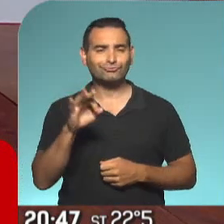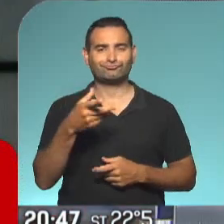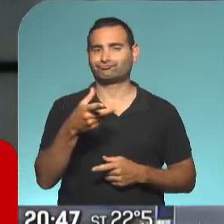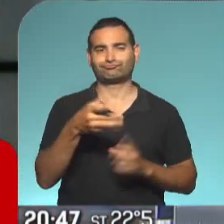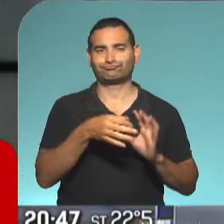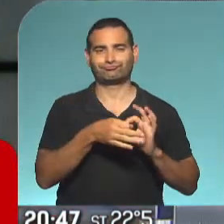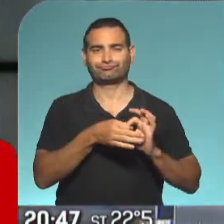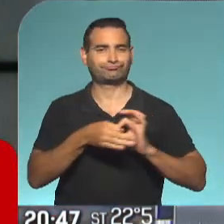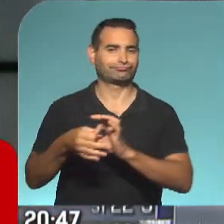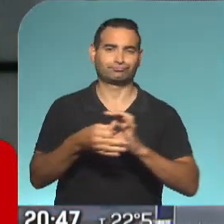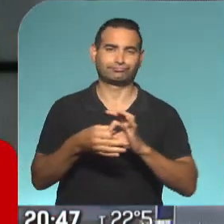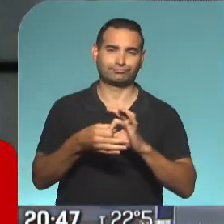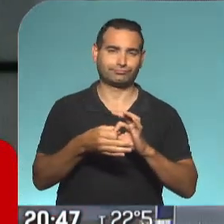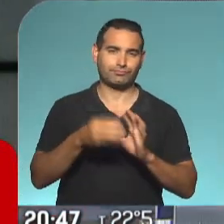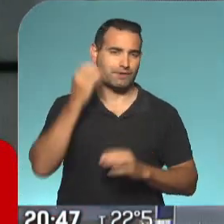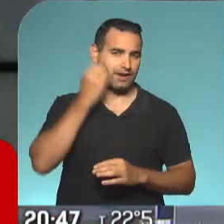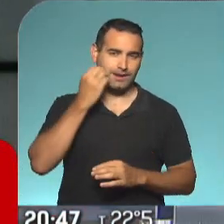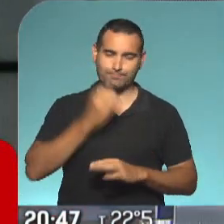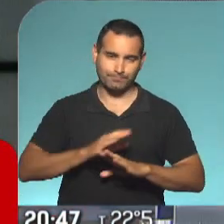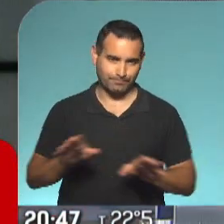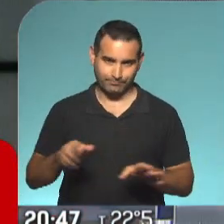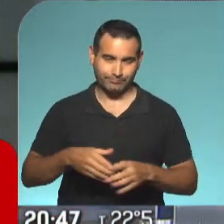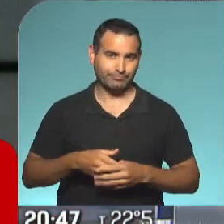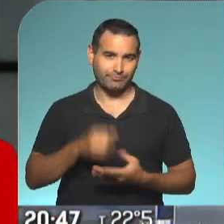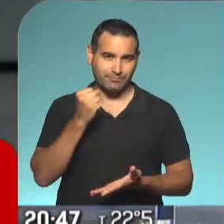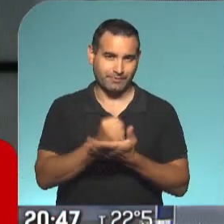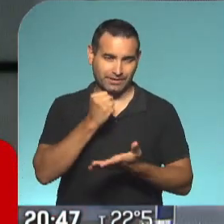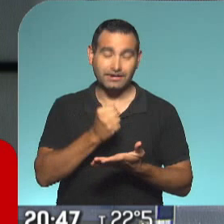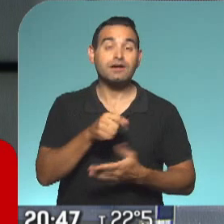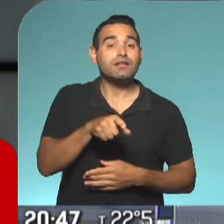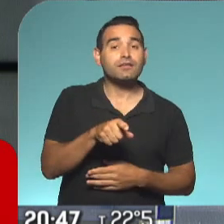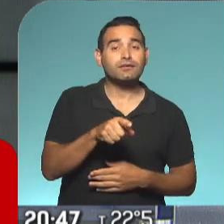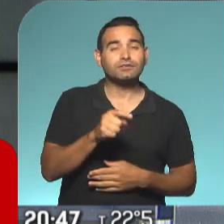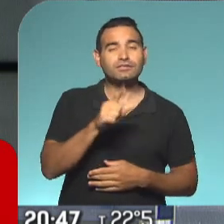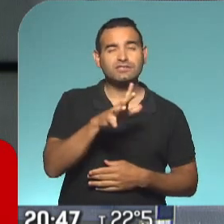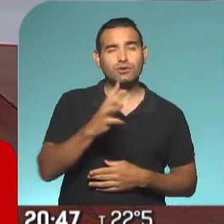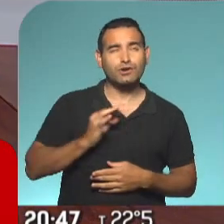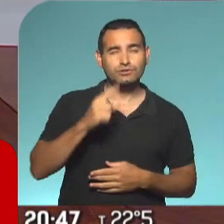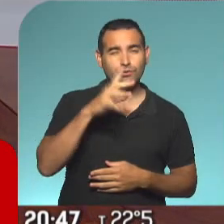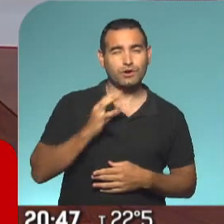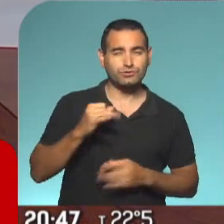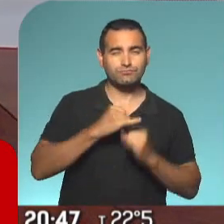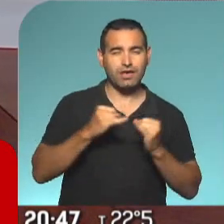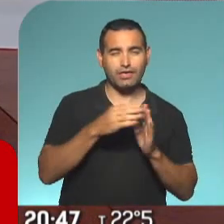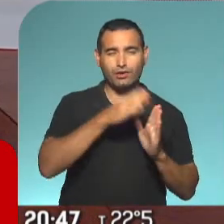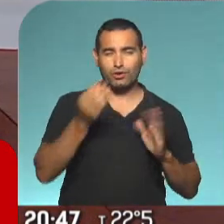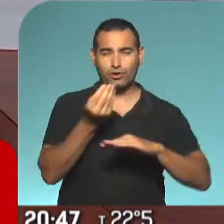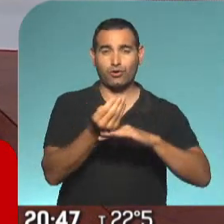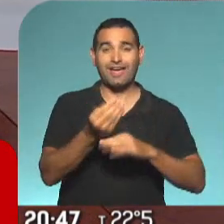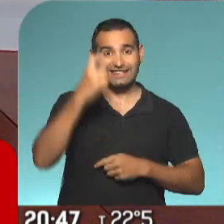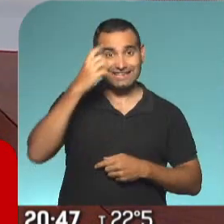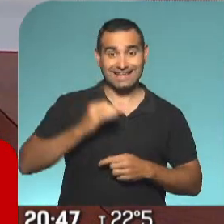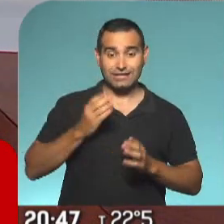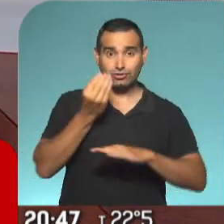ligada, indisolublemente ligada al gobierno de Menem. Y fue alguien que estuvo durante 5 años y medio durante ese gobierno. No estuvo los 10 años,